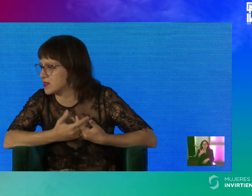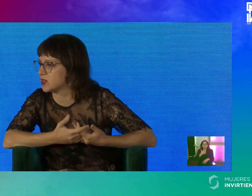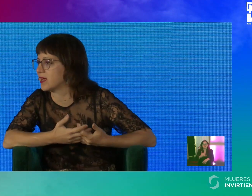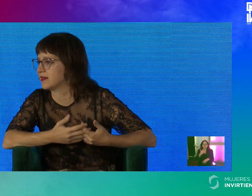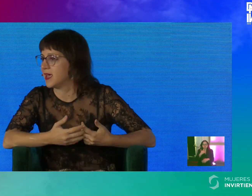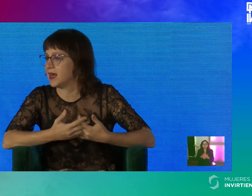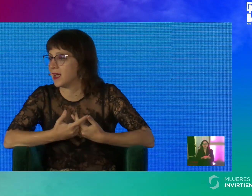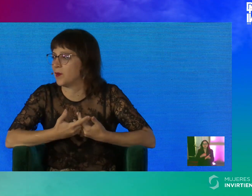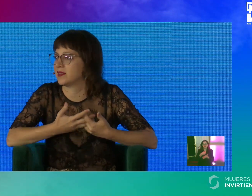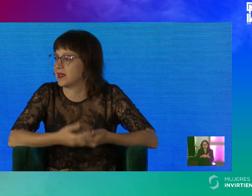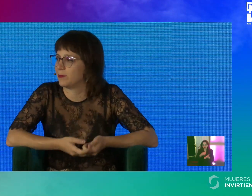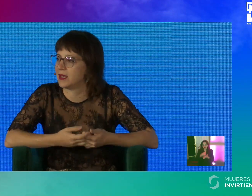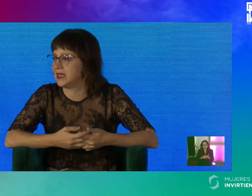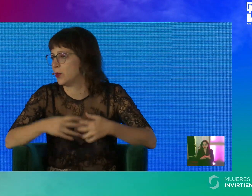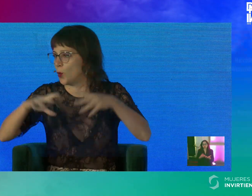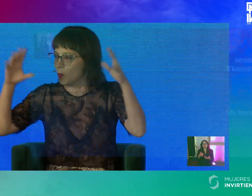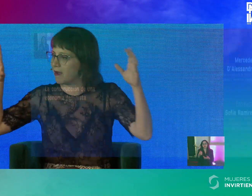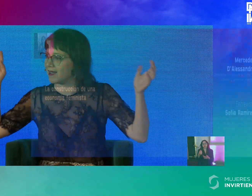las personas